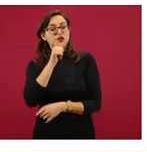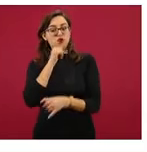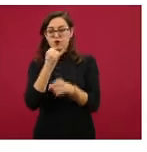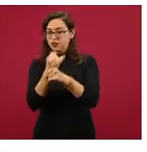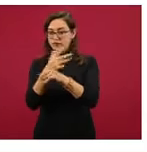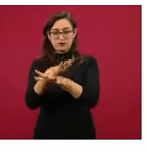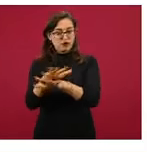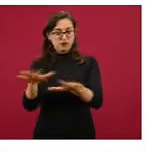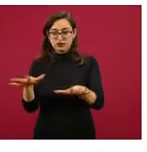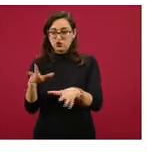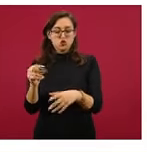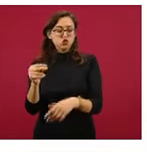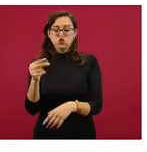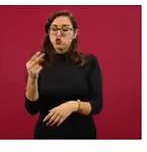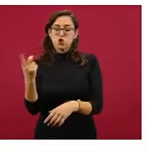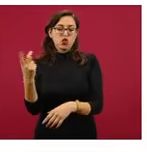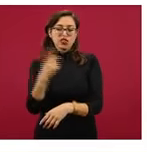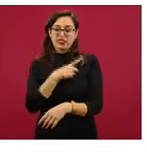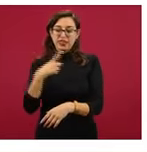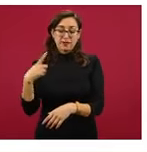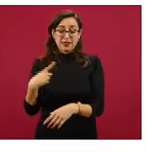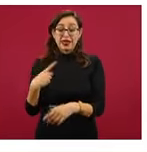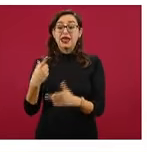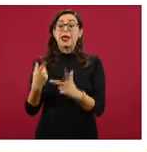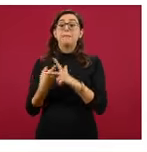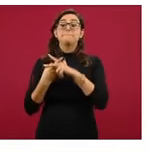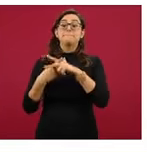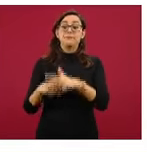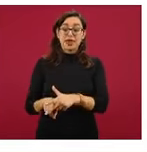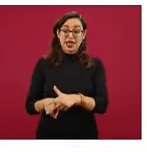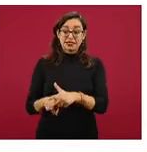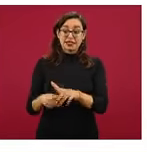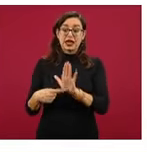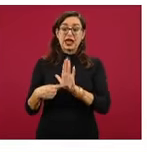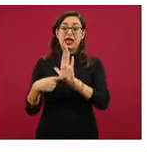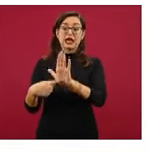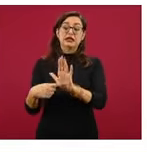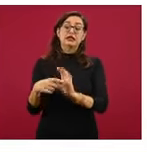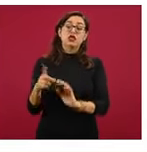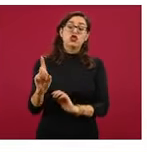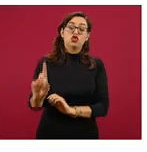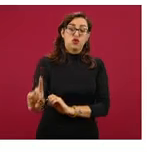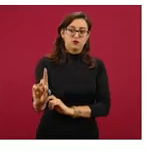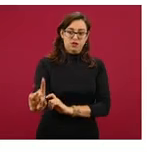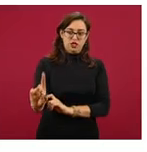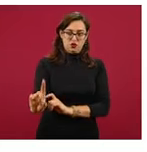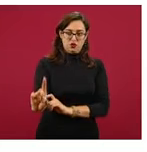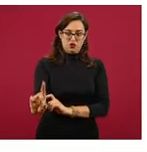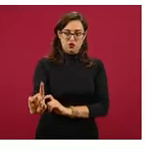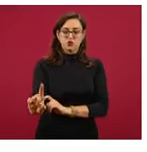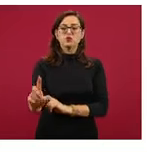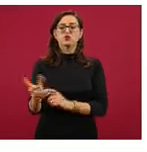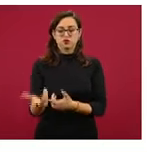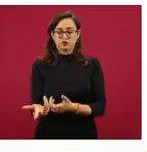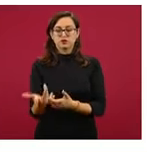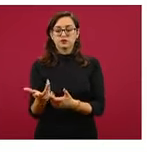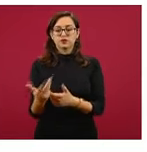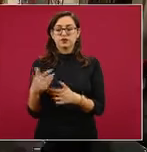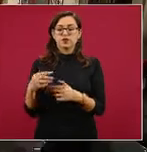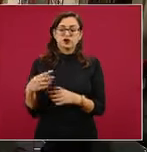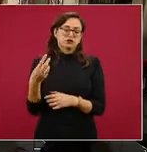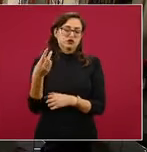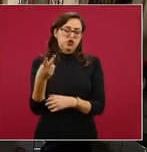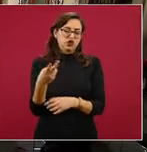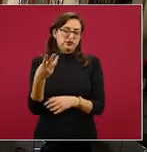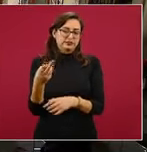presentar la semana número 47, que empezaríamos a mostrarla a partir del domingo siguiente, dentro de un par de